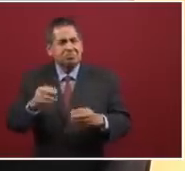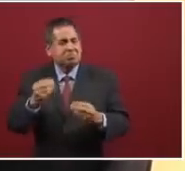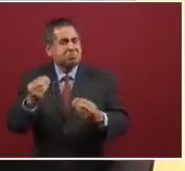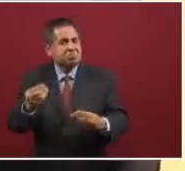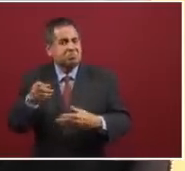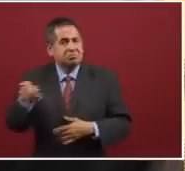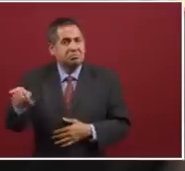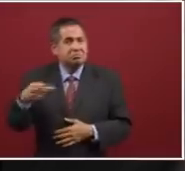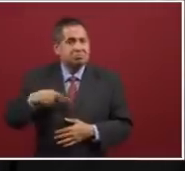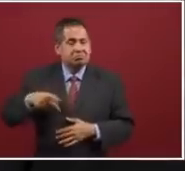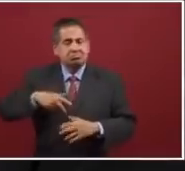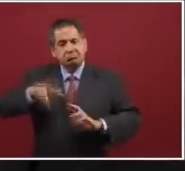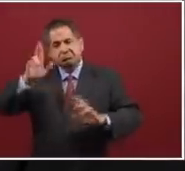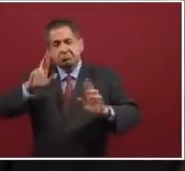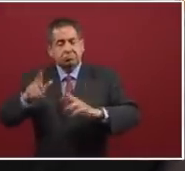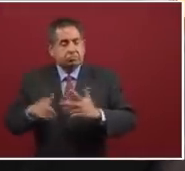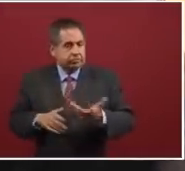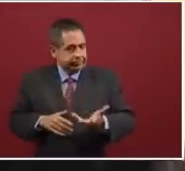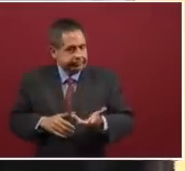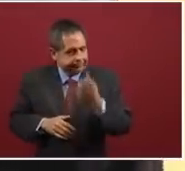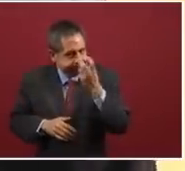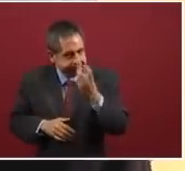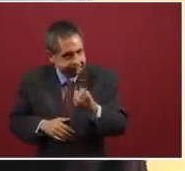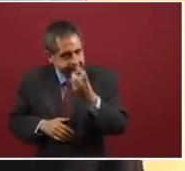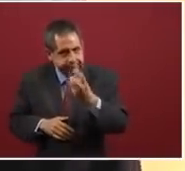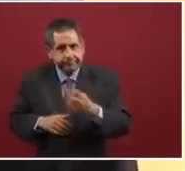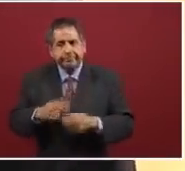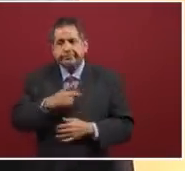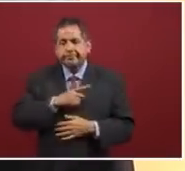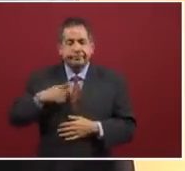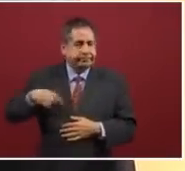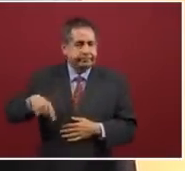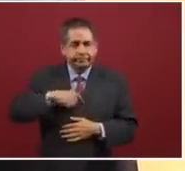porque hay que tenerle